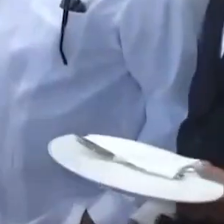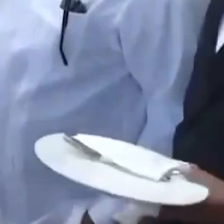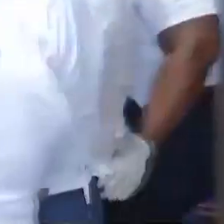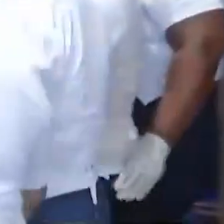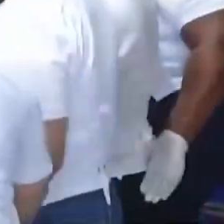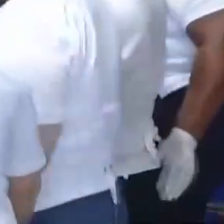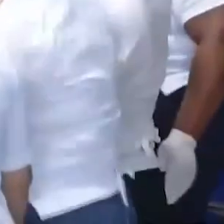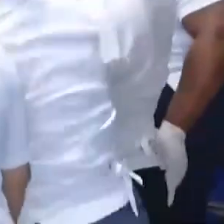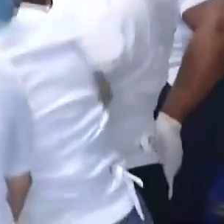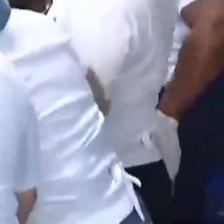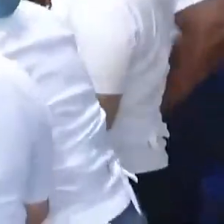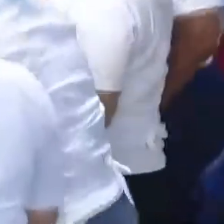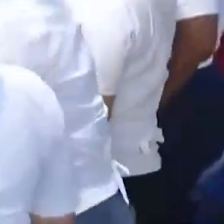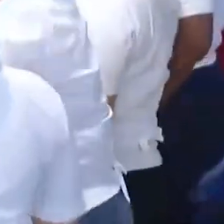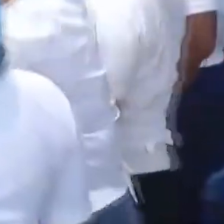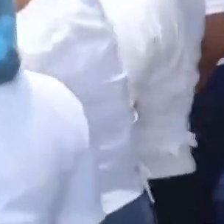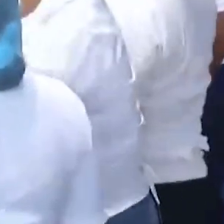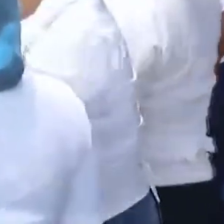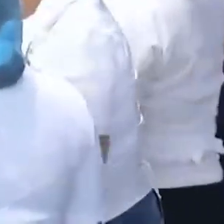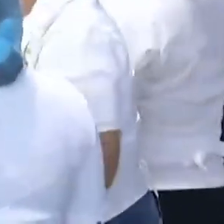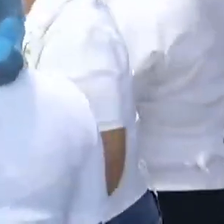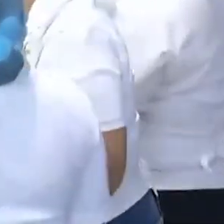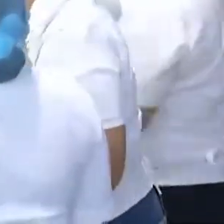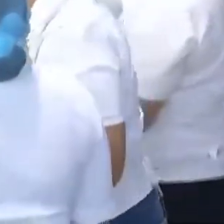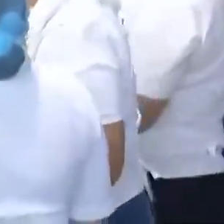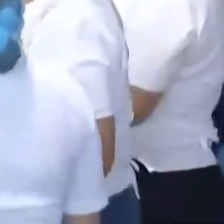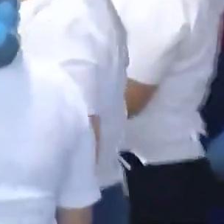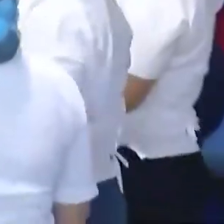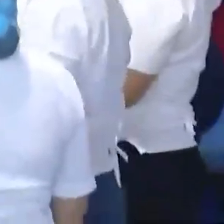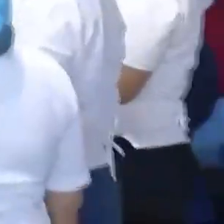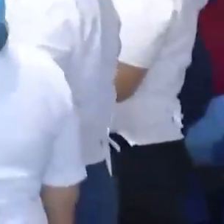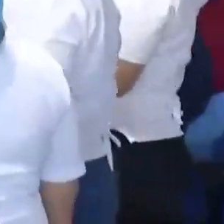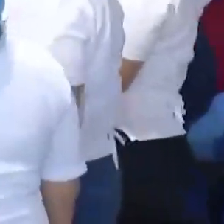con los comunitarios de la zona. Lenzi Alcántara, RNN.